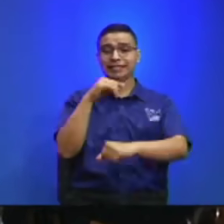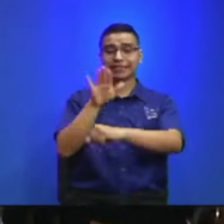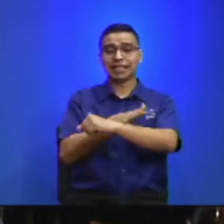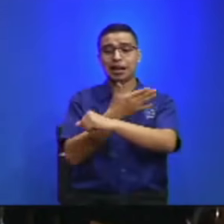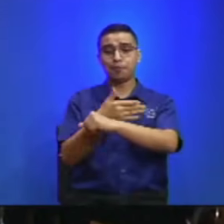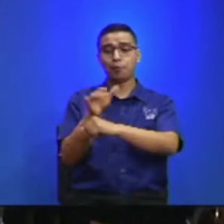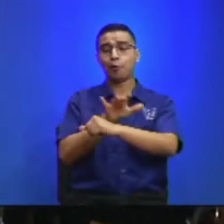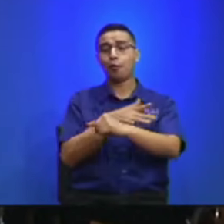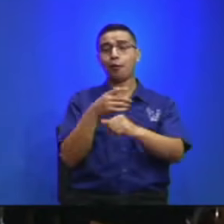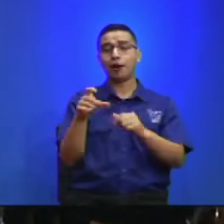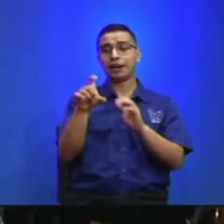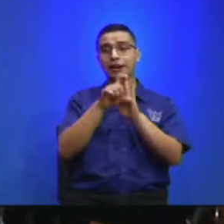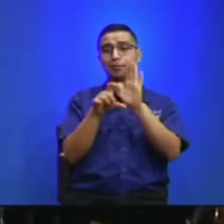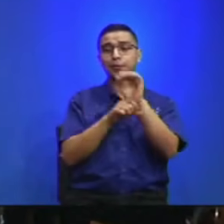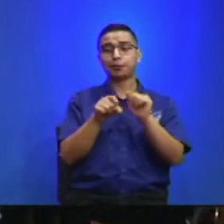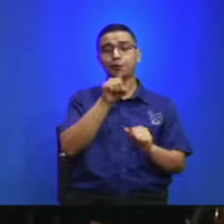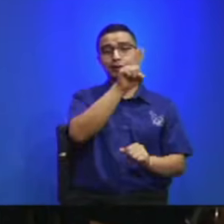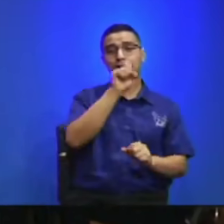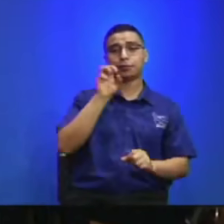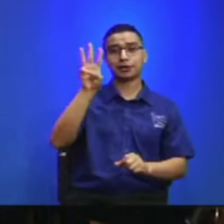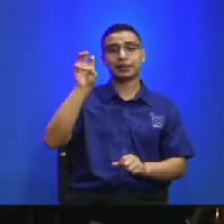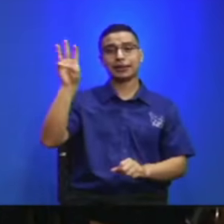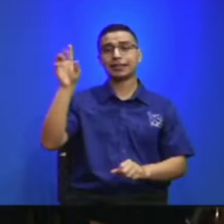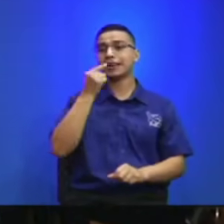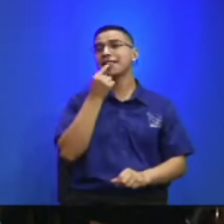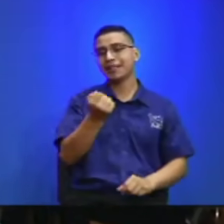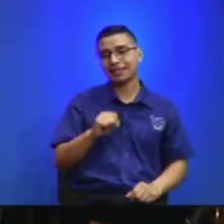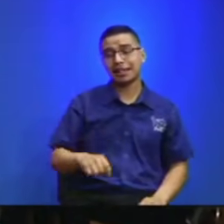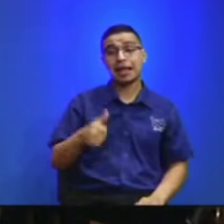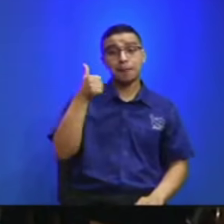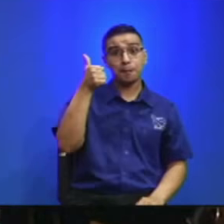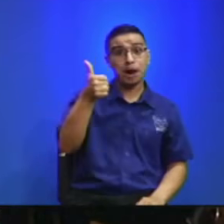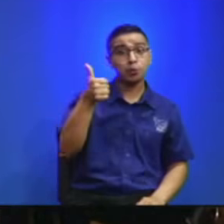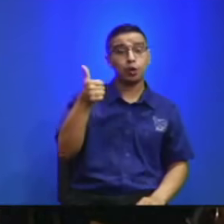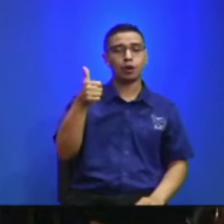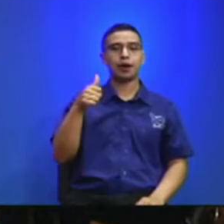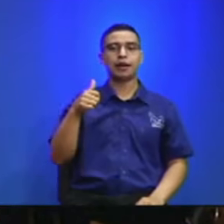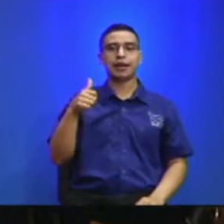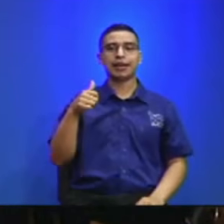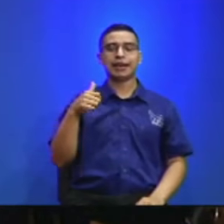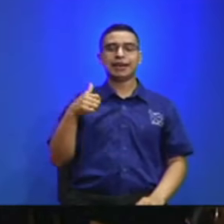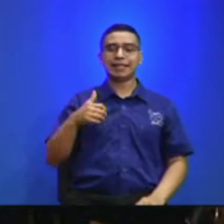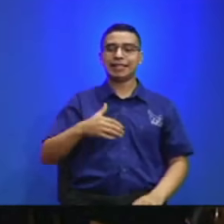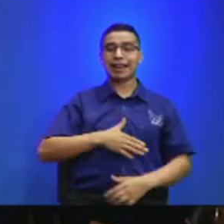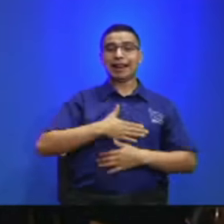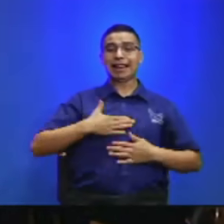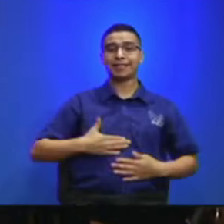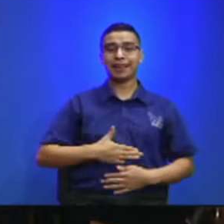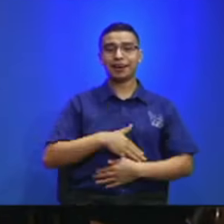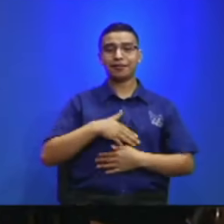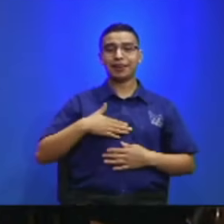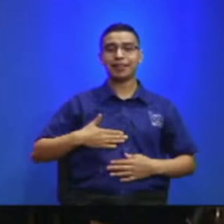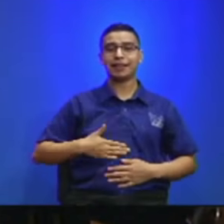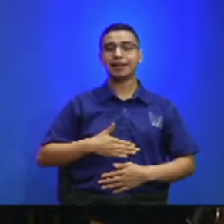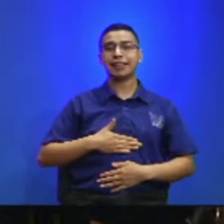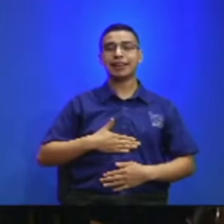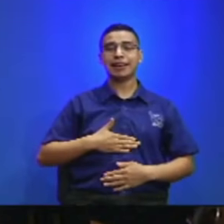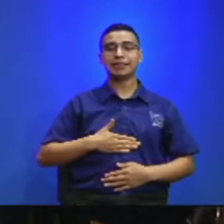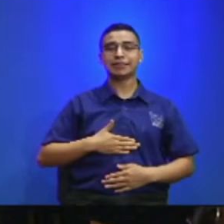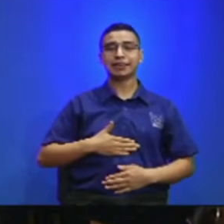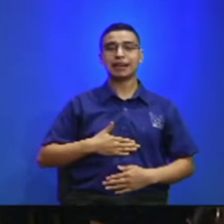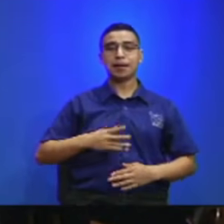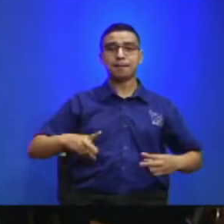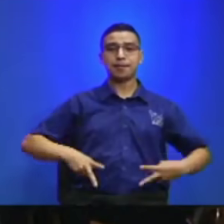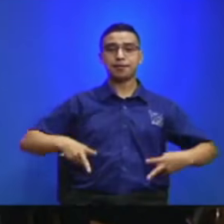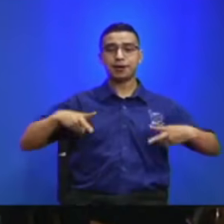miran juan bueno y cuan delicioso es habitar los hermanos